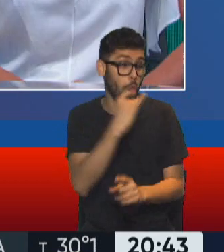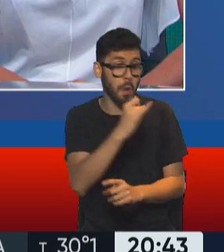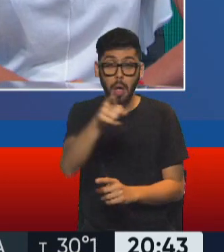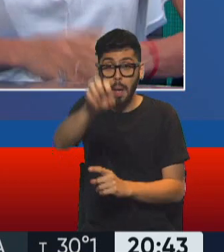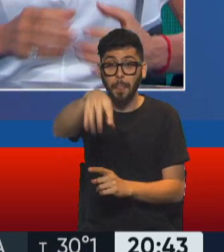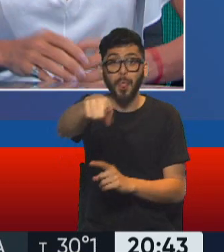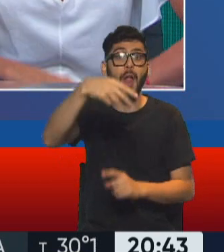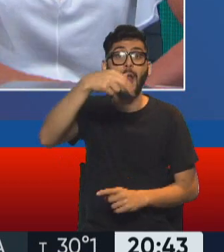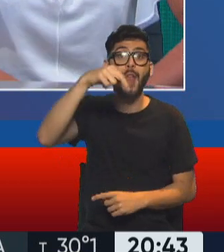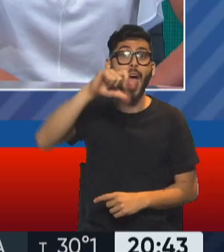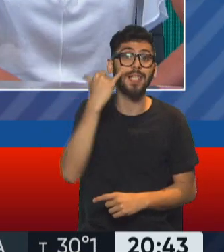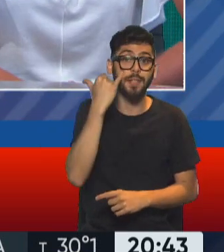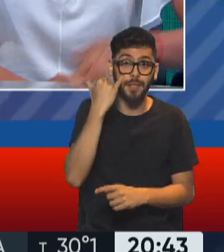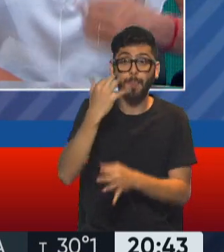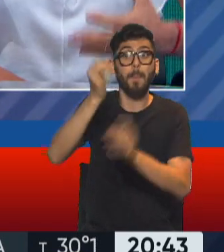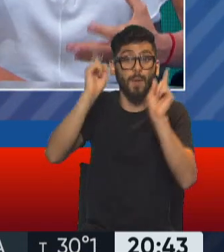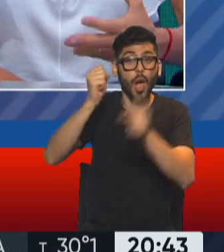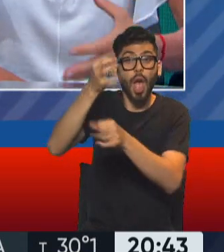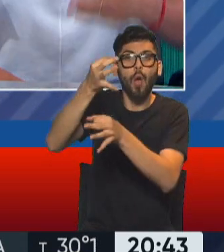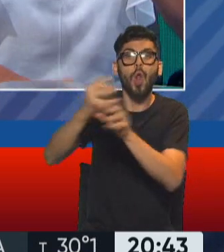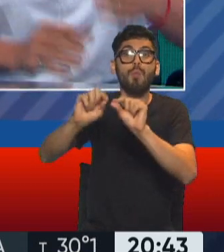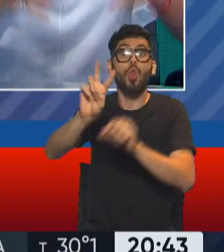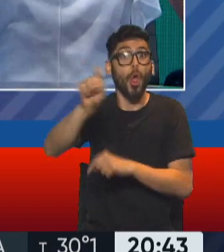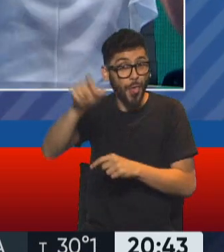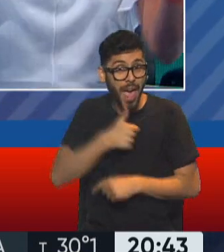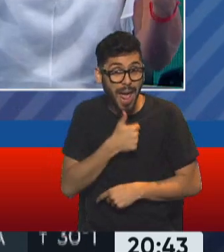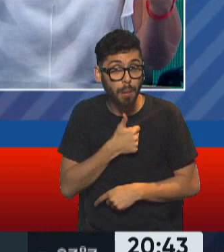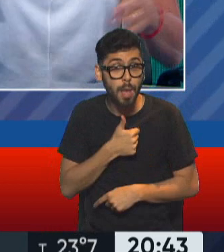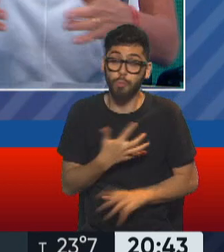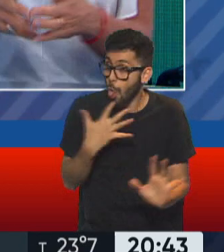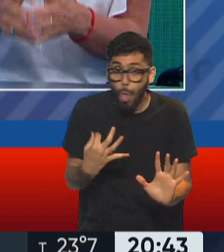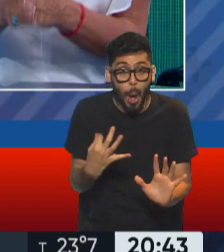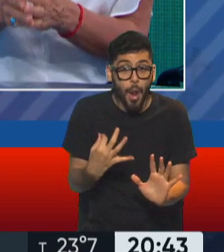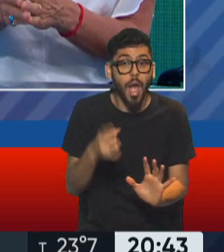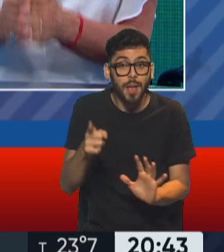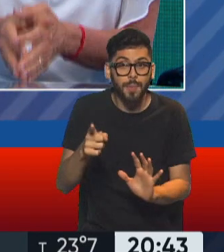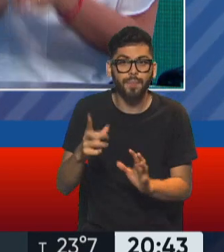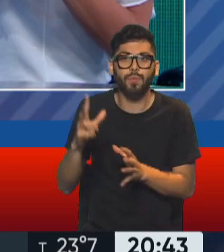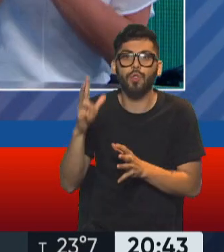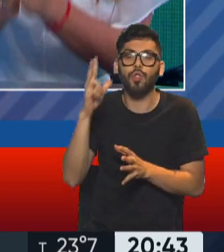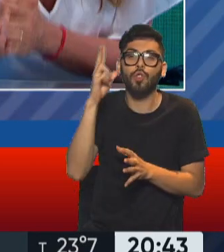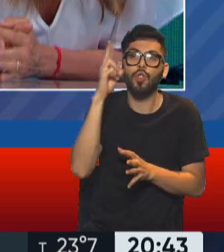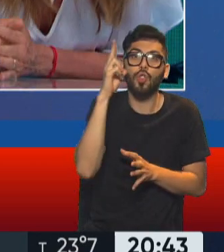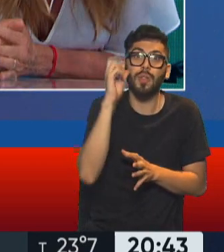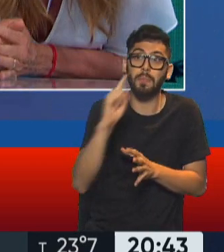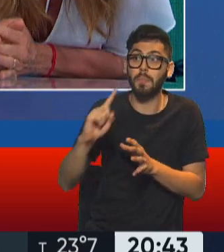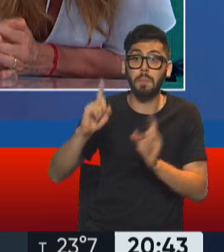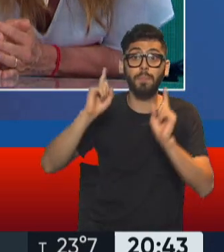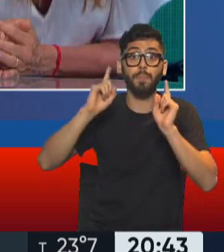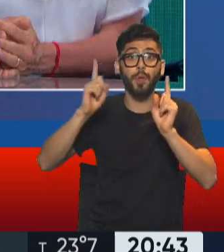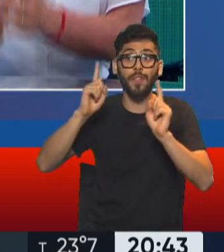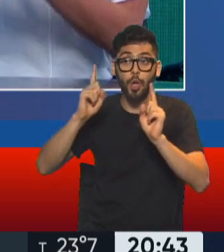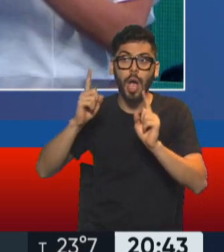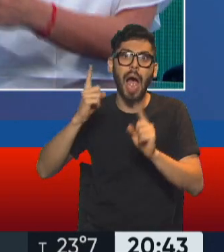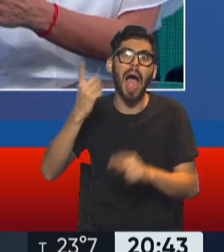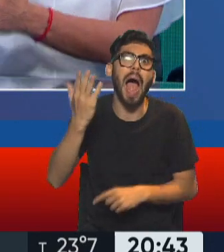que es una docente de la Escuela 2 de Quilmes, que es verdad, que conforman las 28.000 docentes de la provincia que hace 1 año están haciendo esto, Santilli, un poco